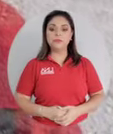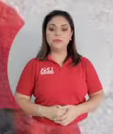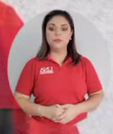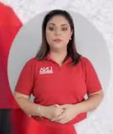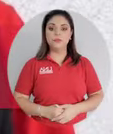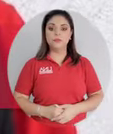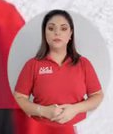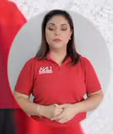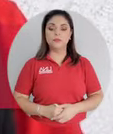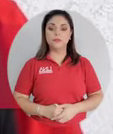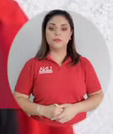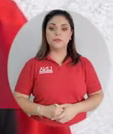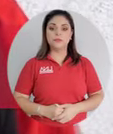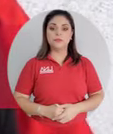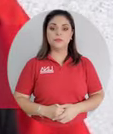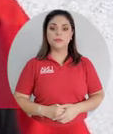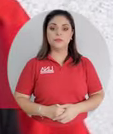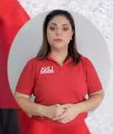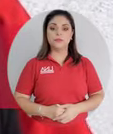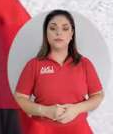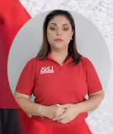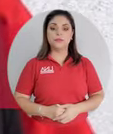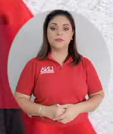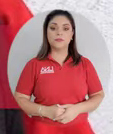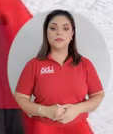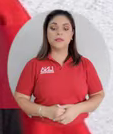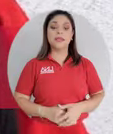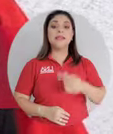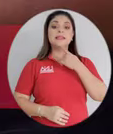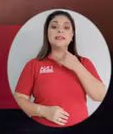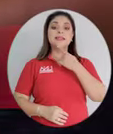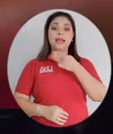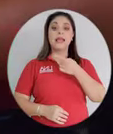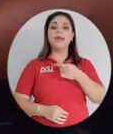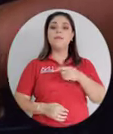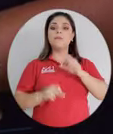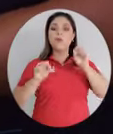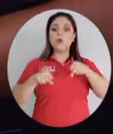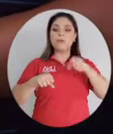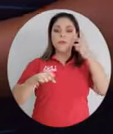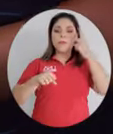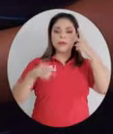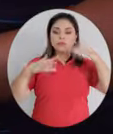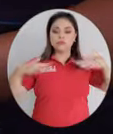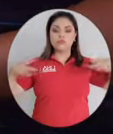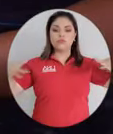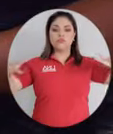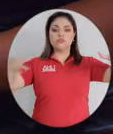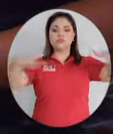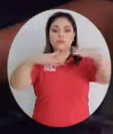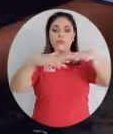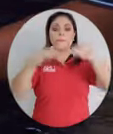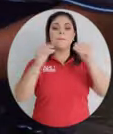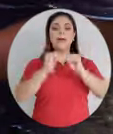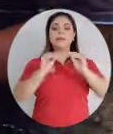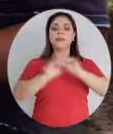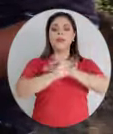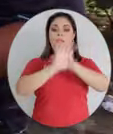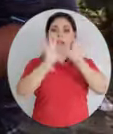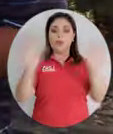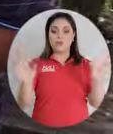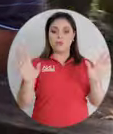de los promedios, de la dictadura de los promedios, como menciona Irma Arriagada, porque nos permite ver el panorama todavía con